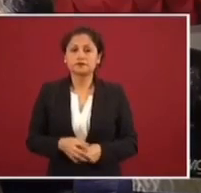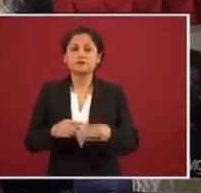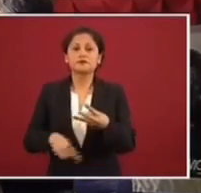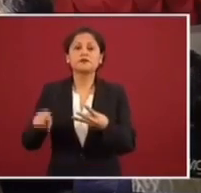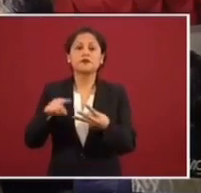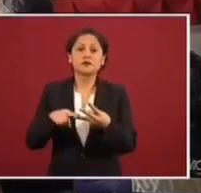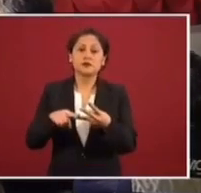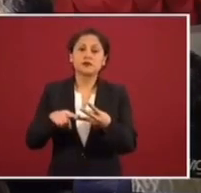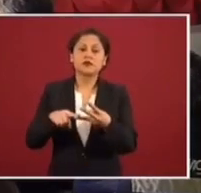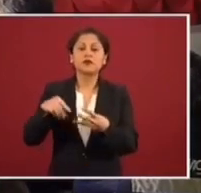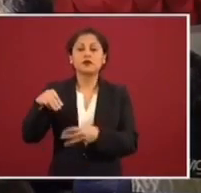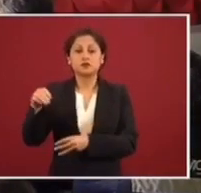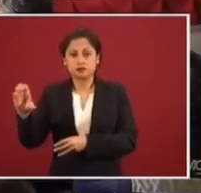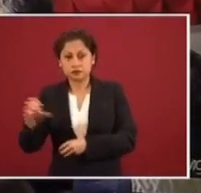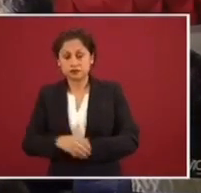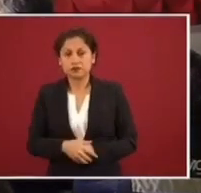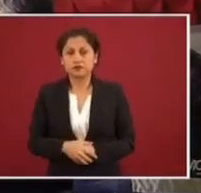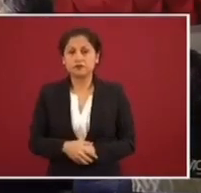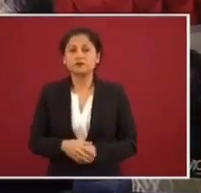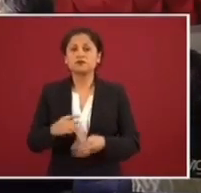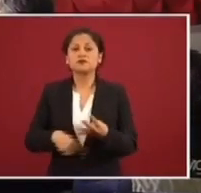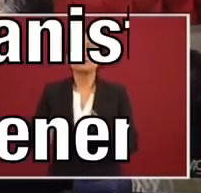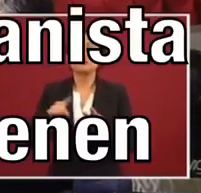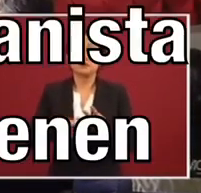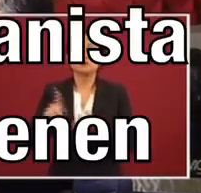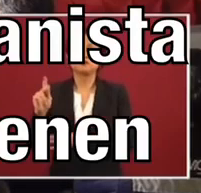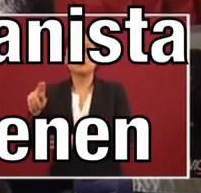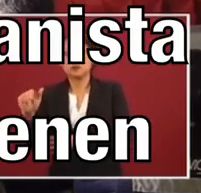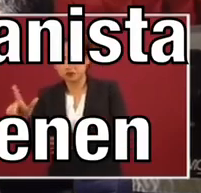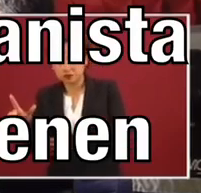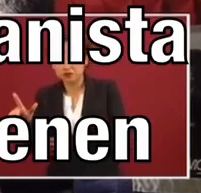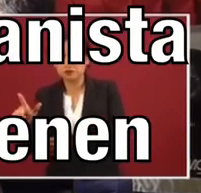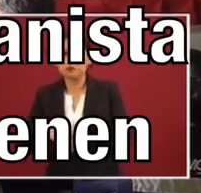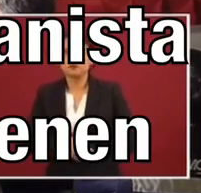Movimiento Ciudadano, Nueva Alianza